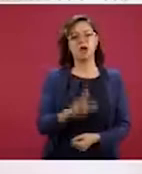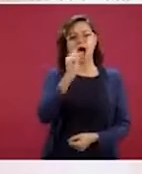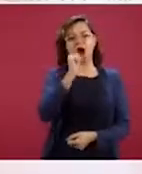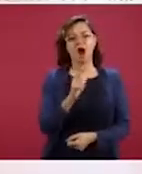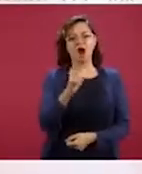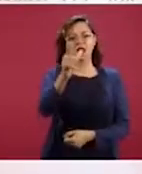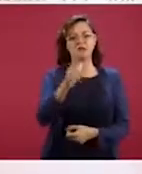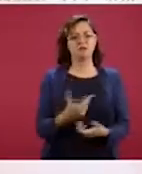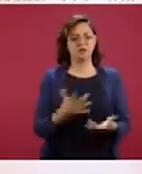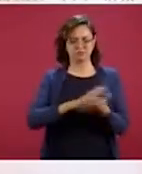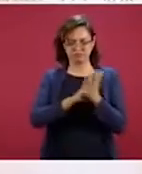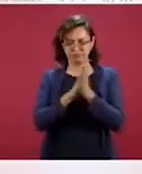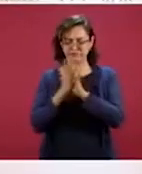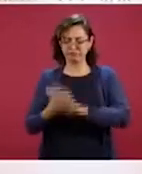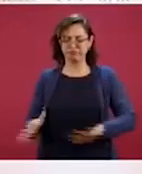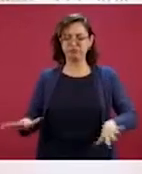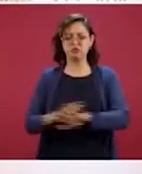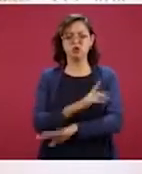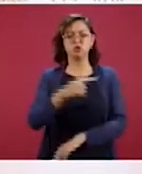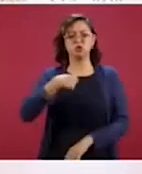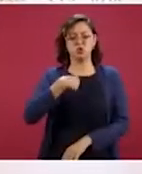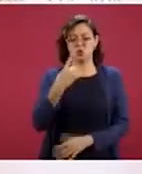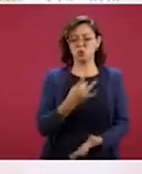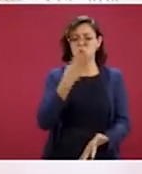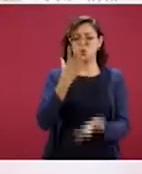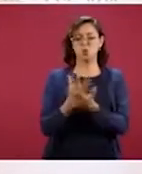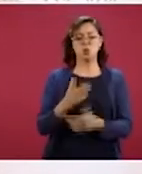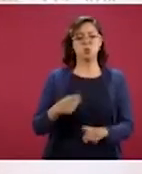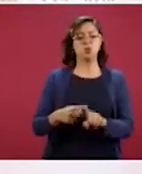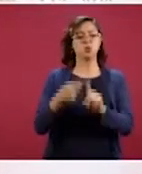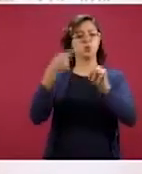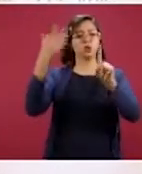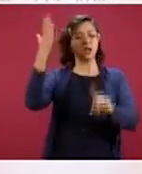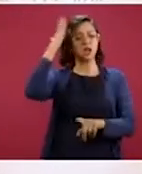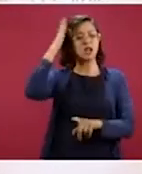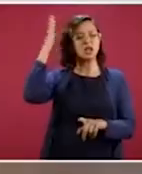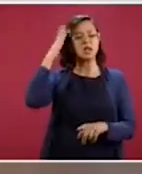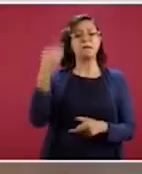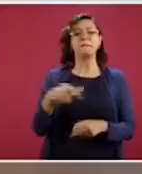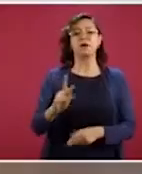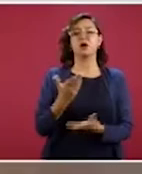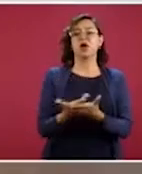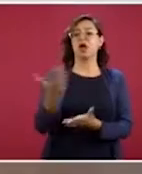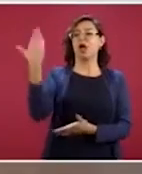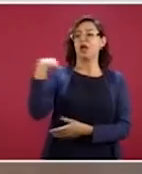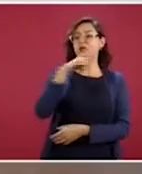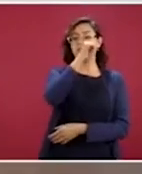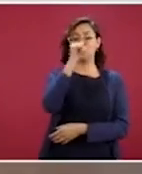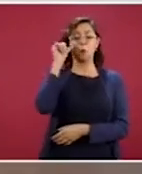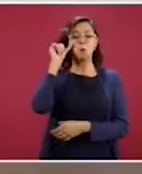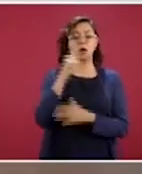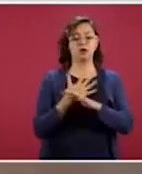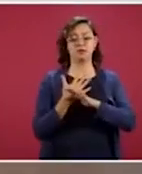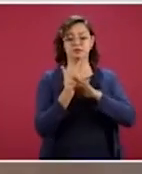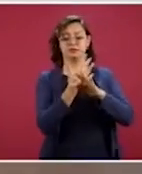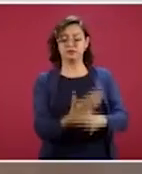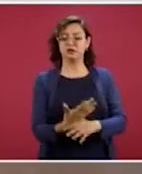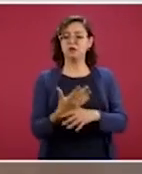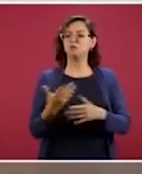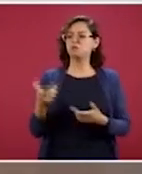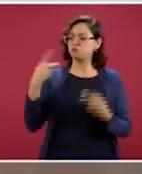esta transformación. Yo soy dirigente, pero como decía Juárez, con el pueblo todo, sin el pueblo